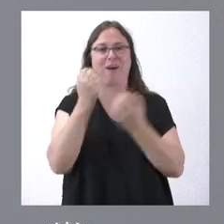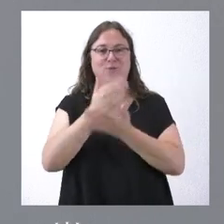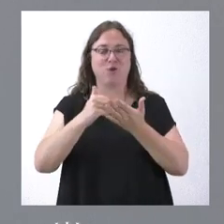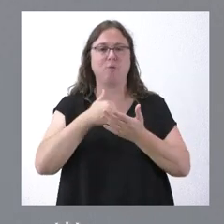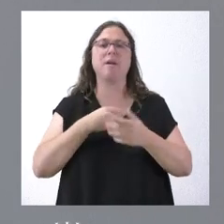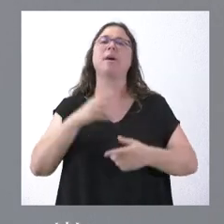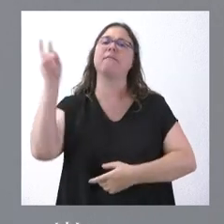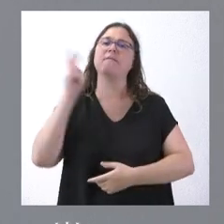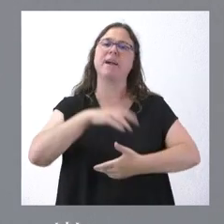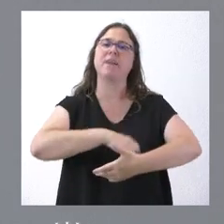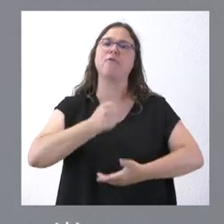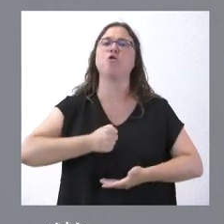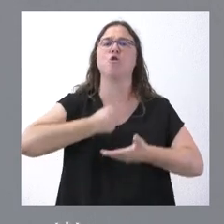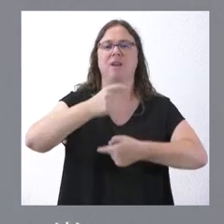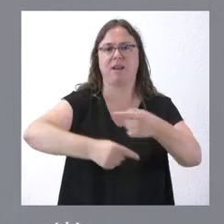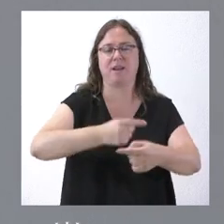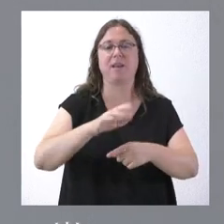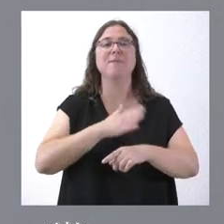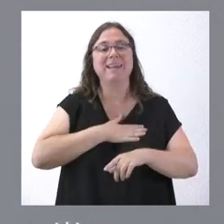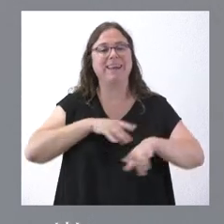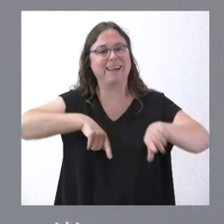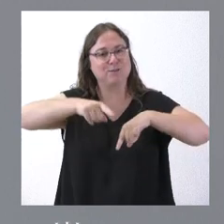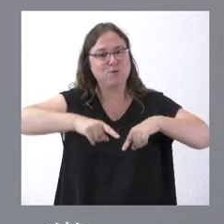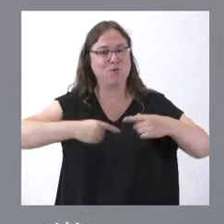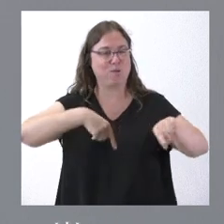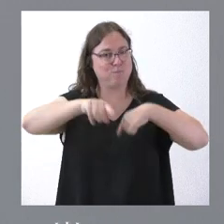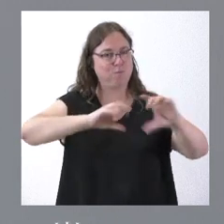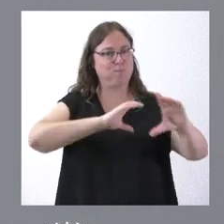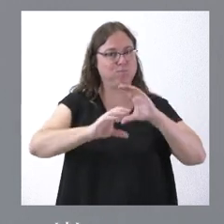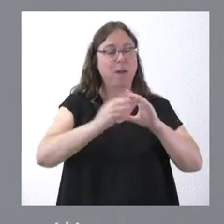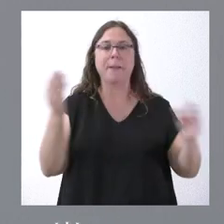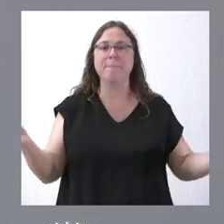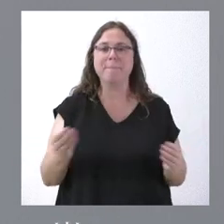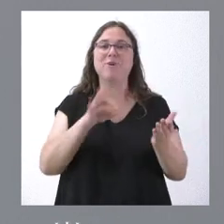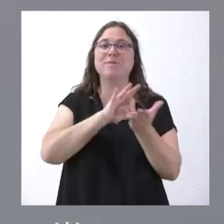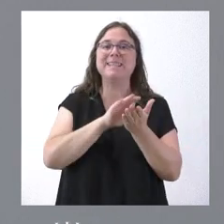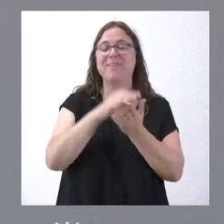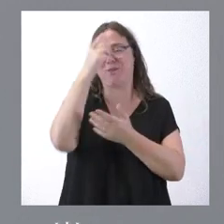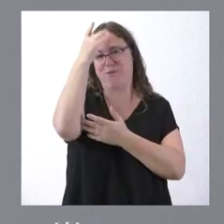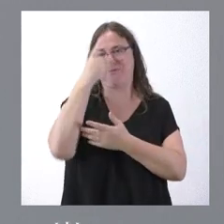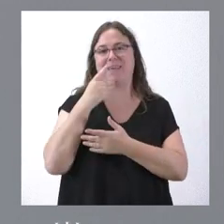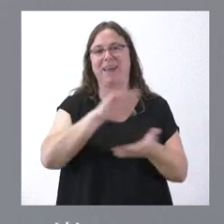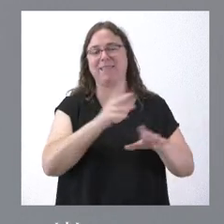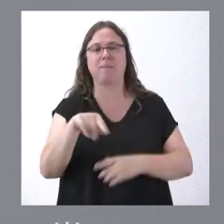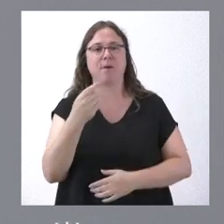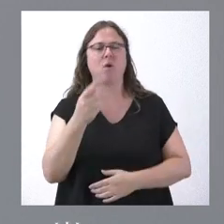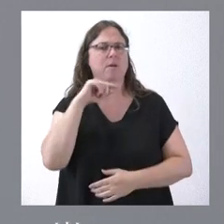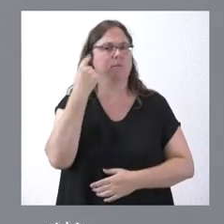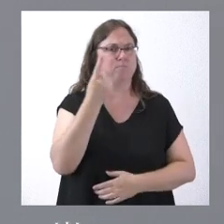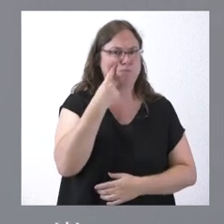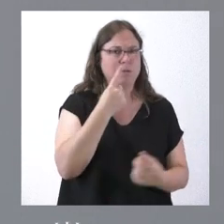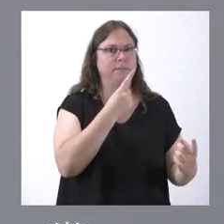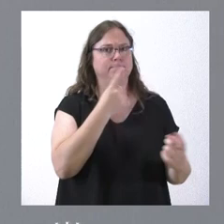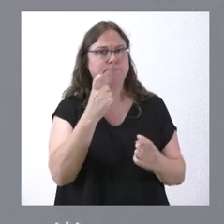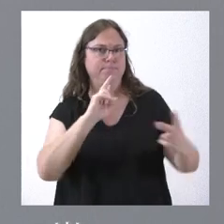la seguridad de las infraestructuras, comunicaciones y servicios digitales que presta la Junta, mejorando las capacidades de prevención, detección y respuesta ante